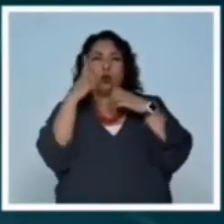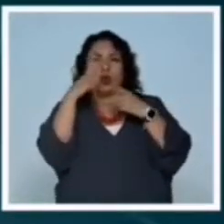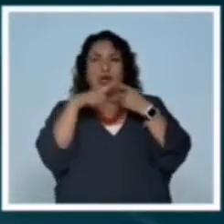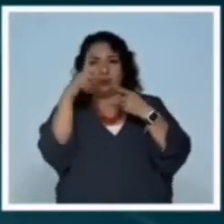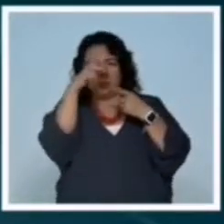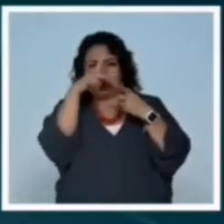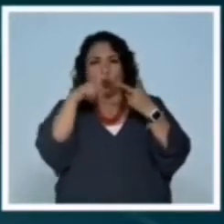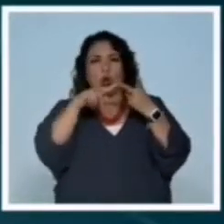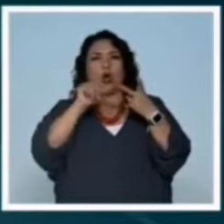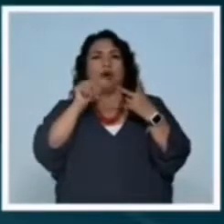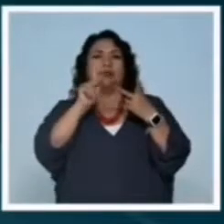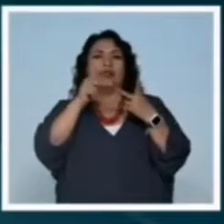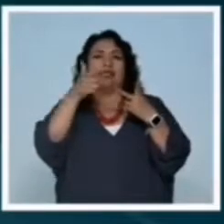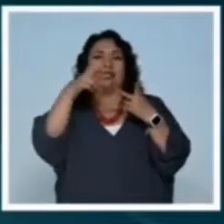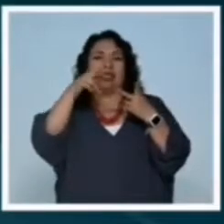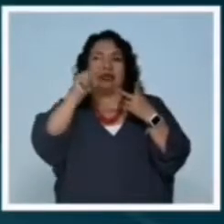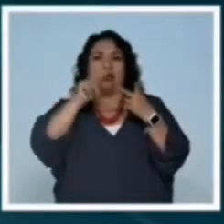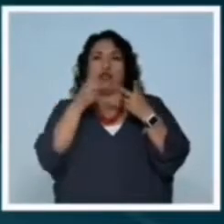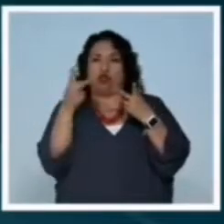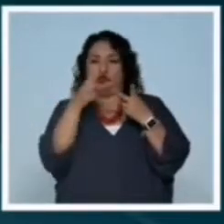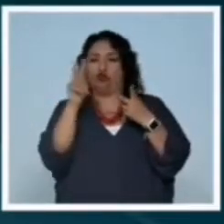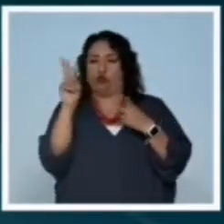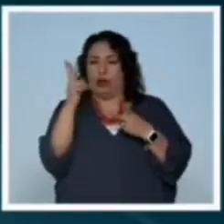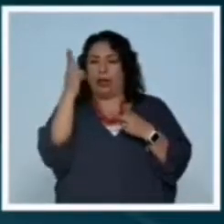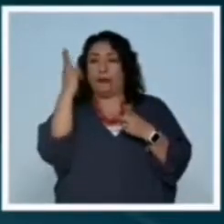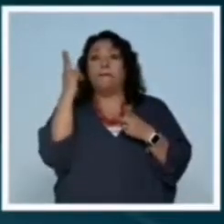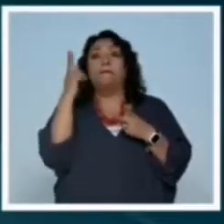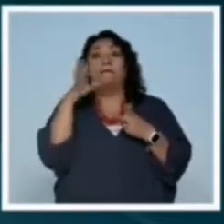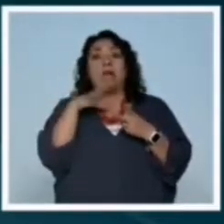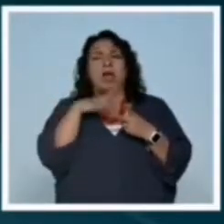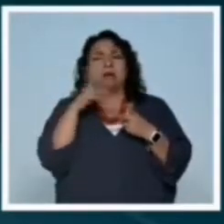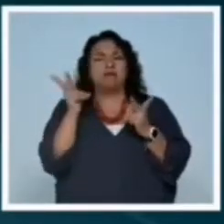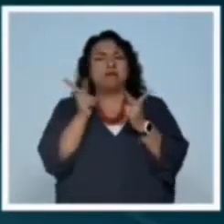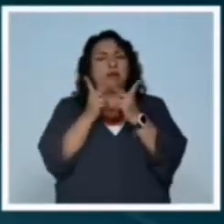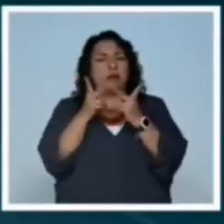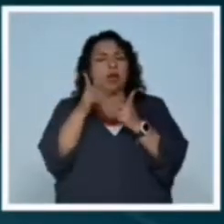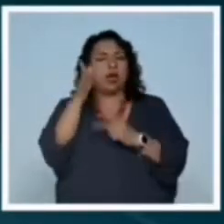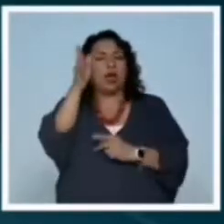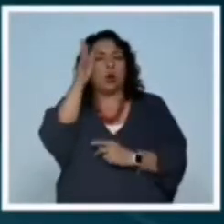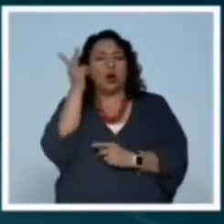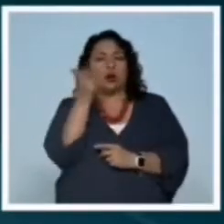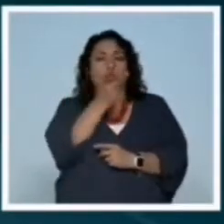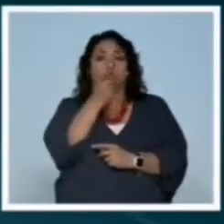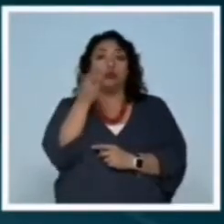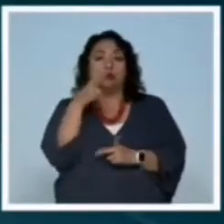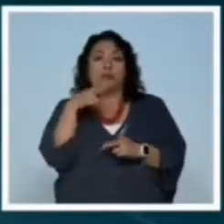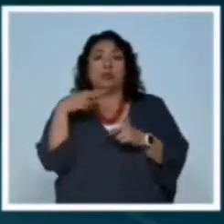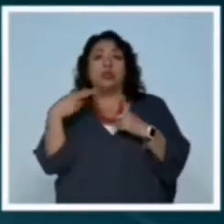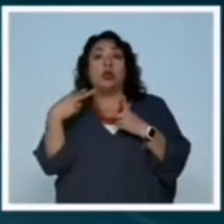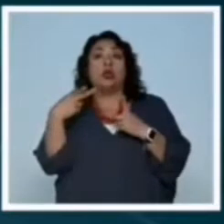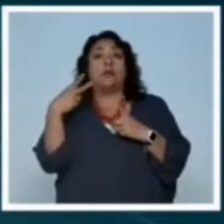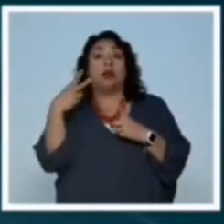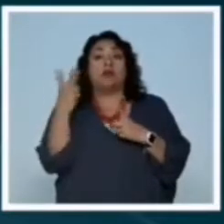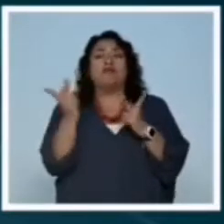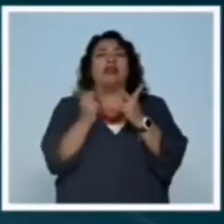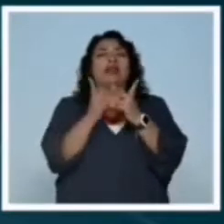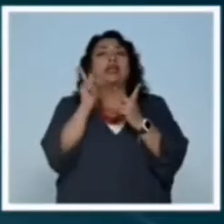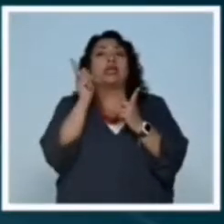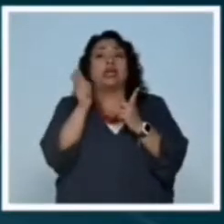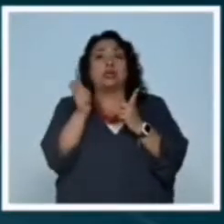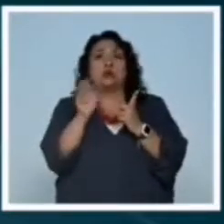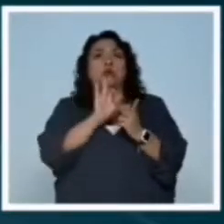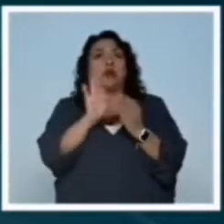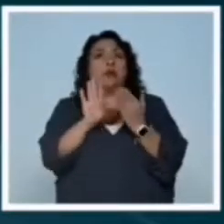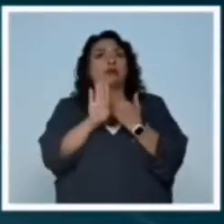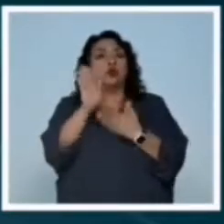es psicóloga y otra es psiquiatra ambas de la de la unam y hay puntos en coincidencia pero sobre todo lo que ellas coinciden es que es